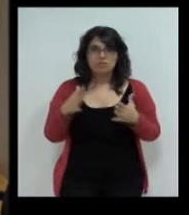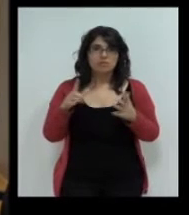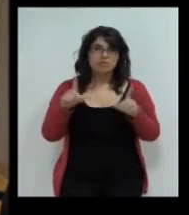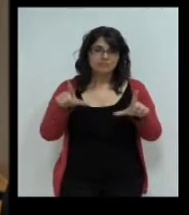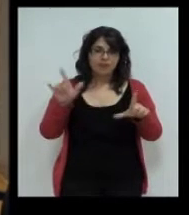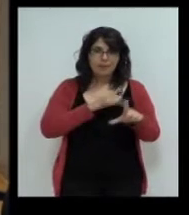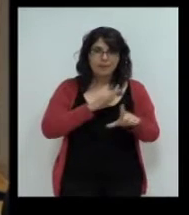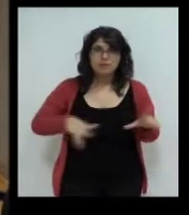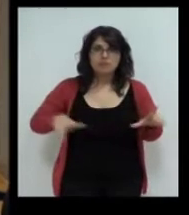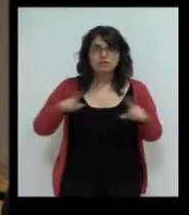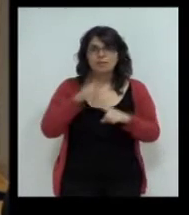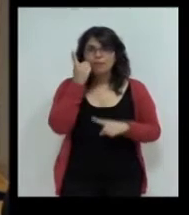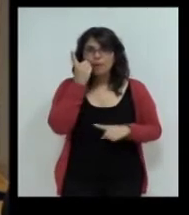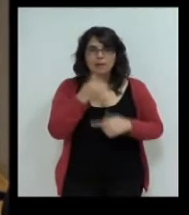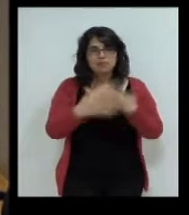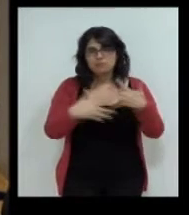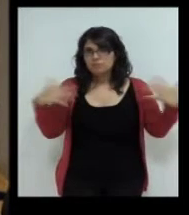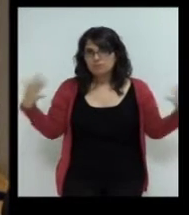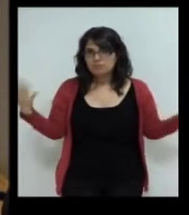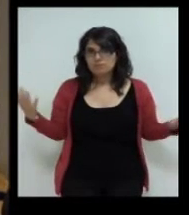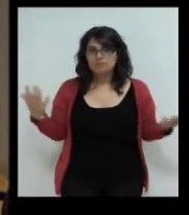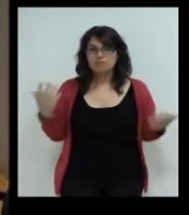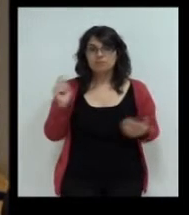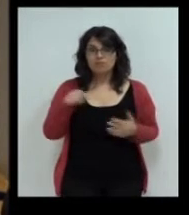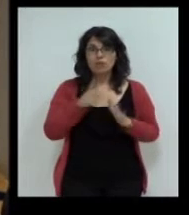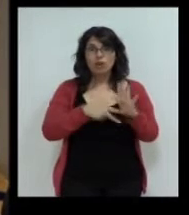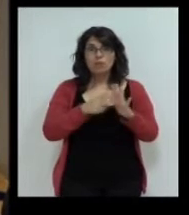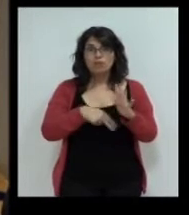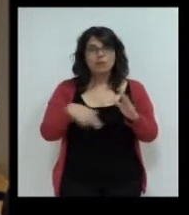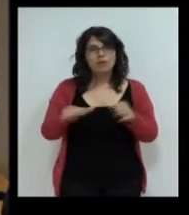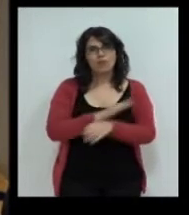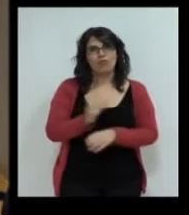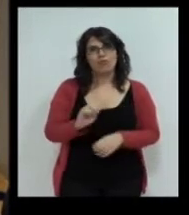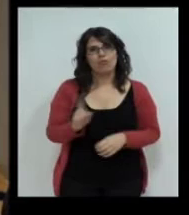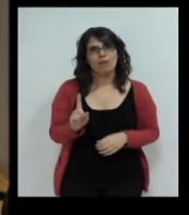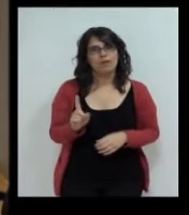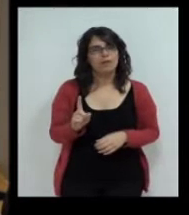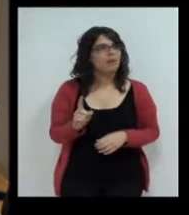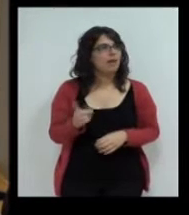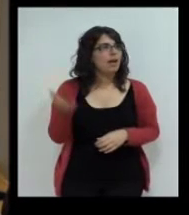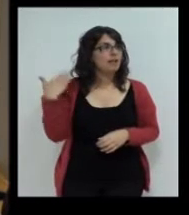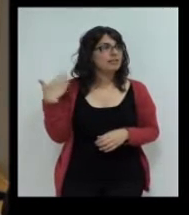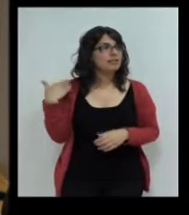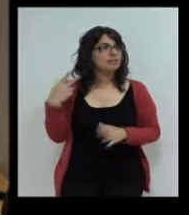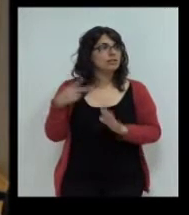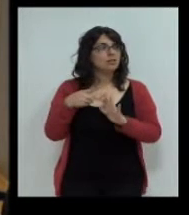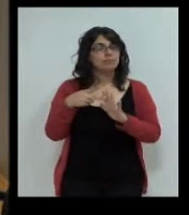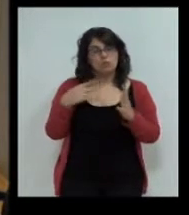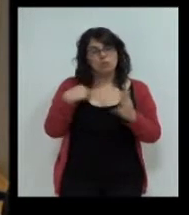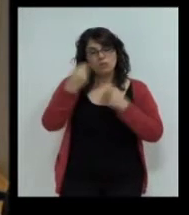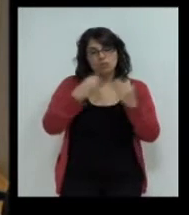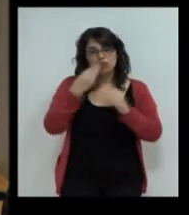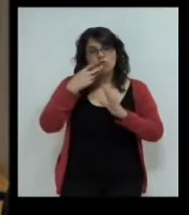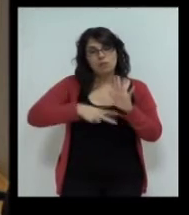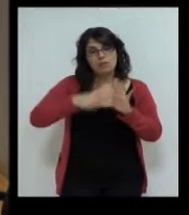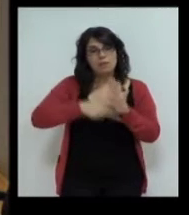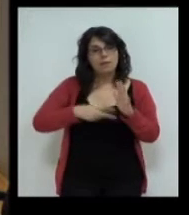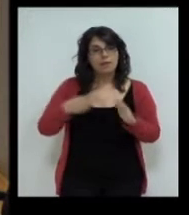móviles, y claro, ahí la normativa se ha quedado muy coja. Evidentemente la normativa tendría que